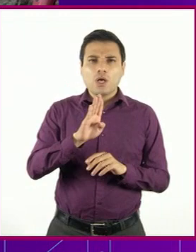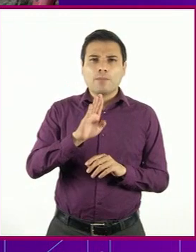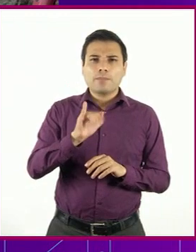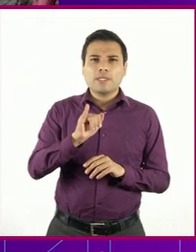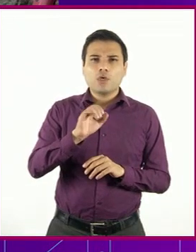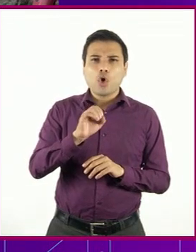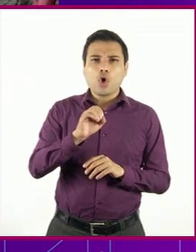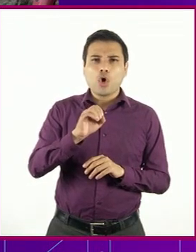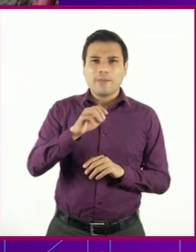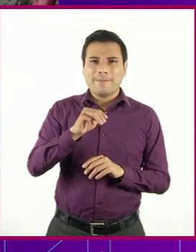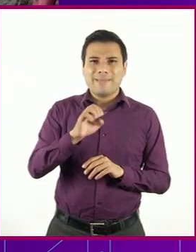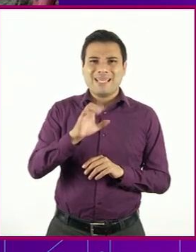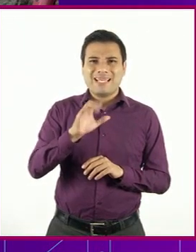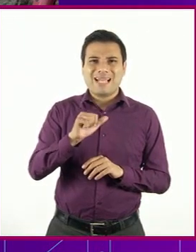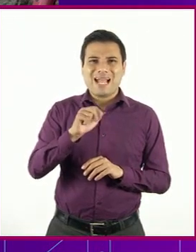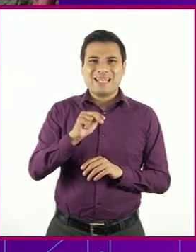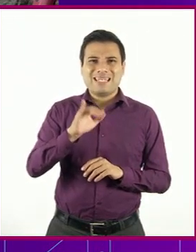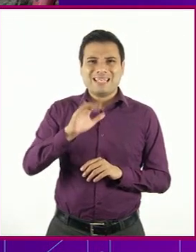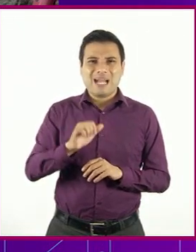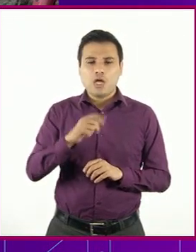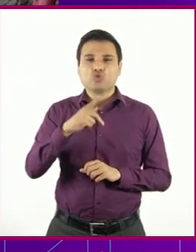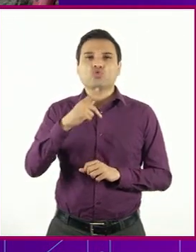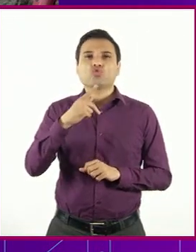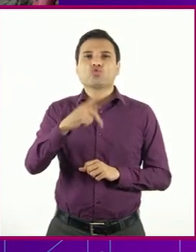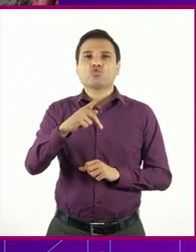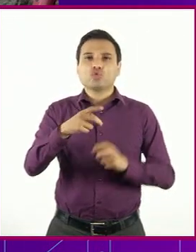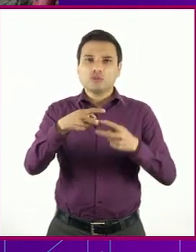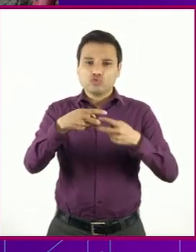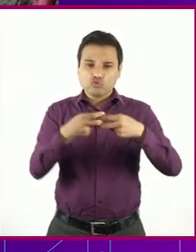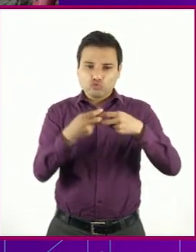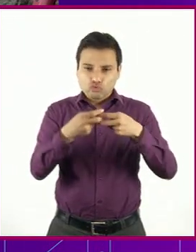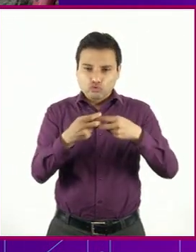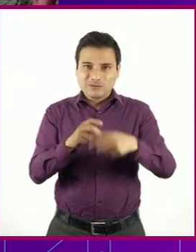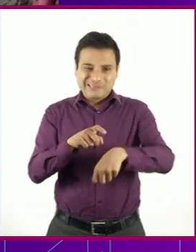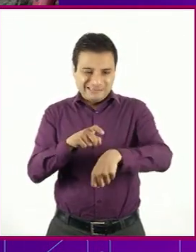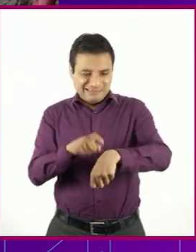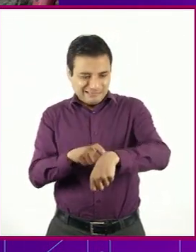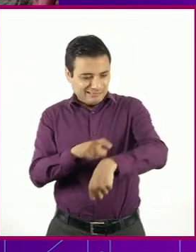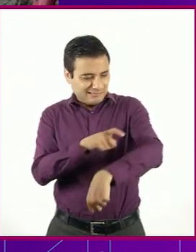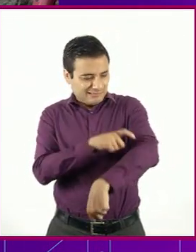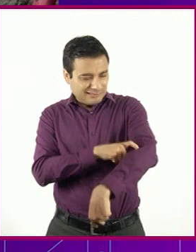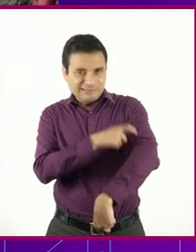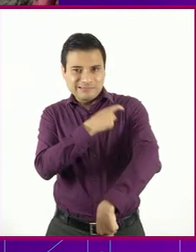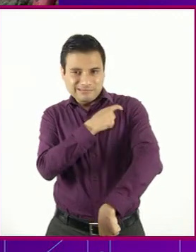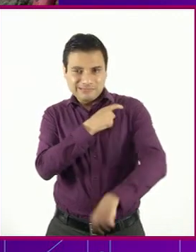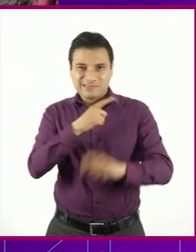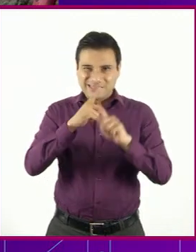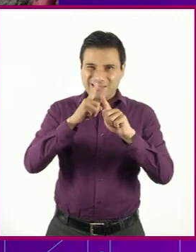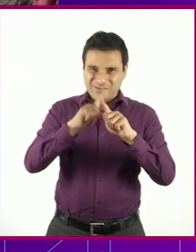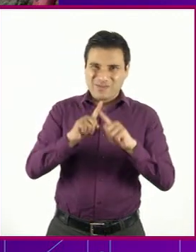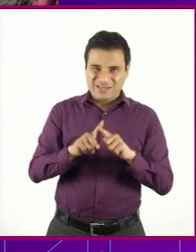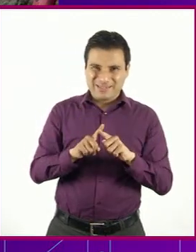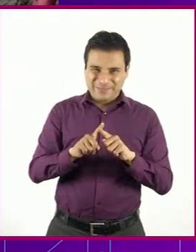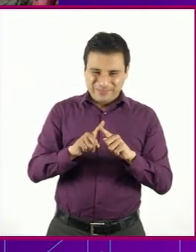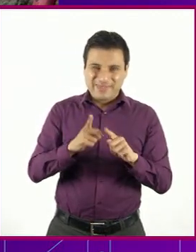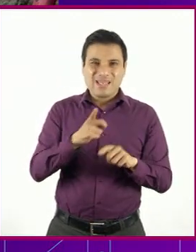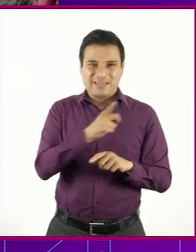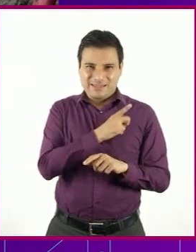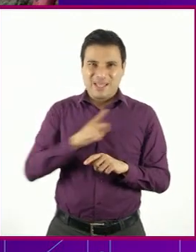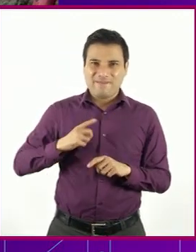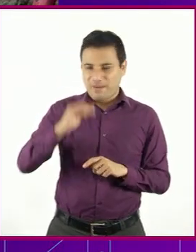Los movimientos, las articulaciones, la fuerza, la resistencia que vamos a necesitar considerar para fabricar estos